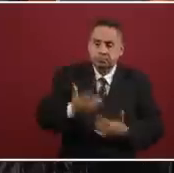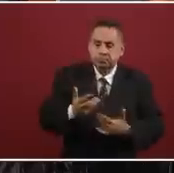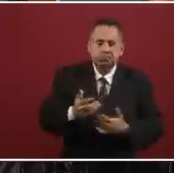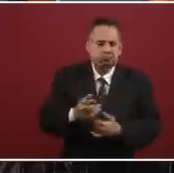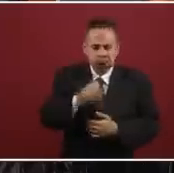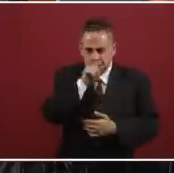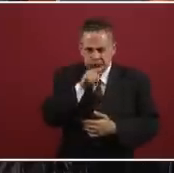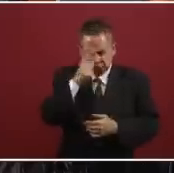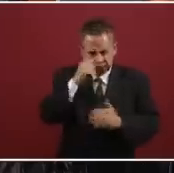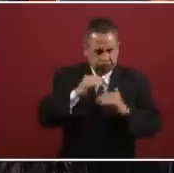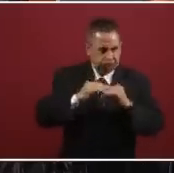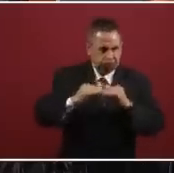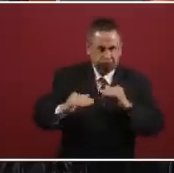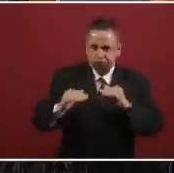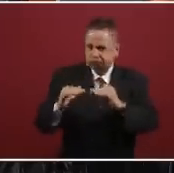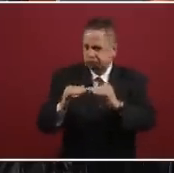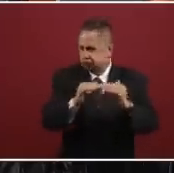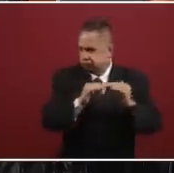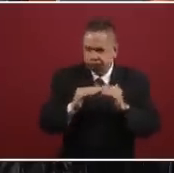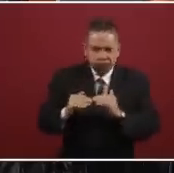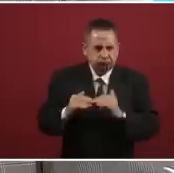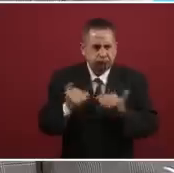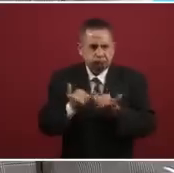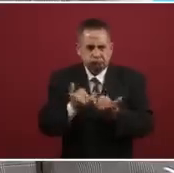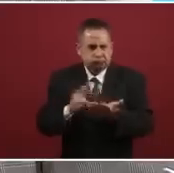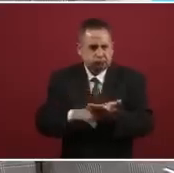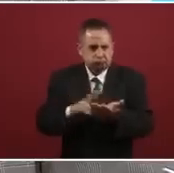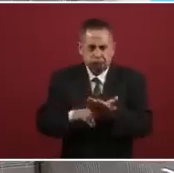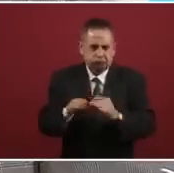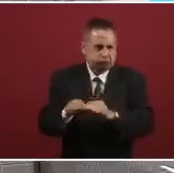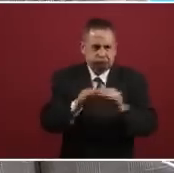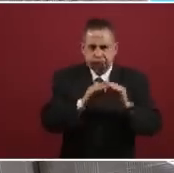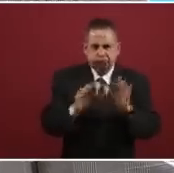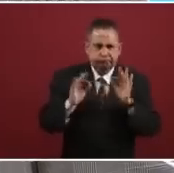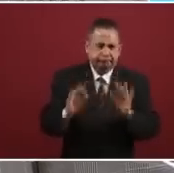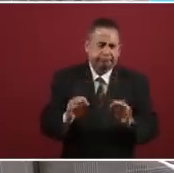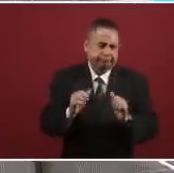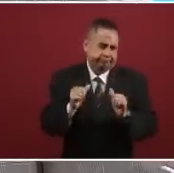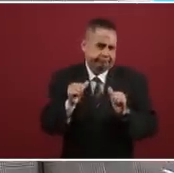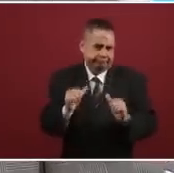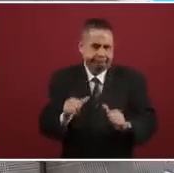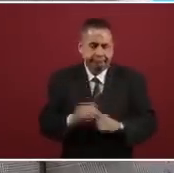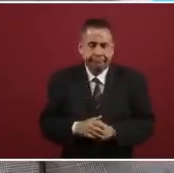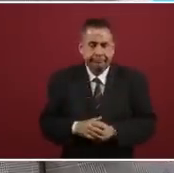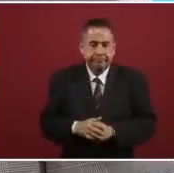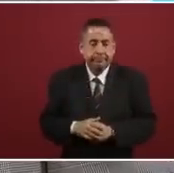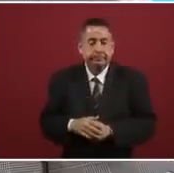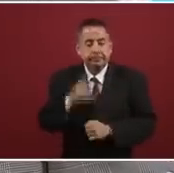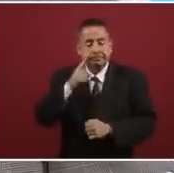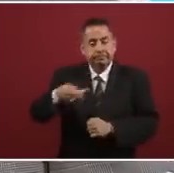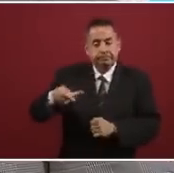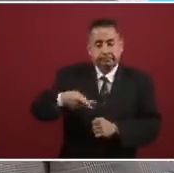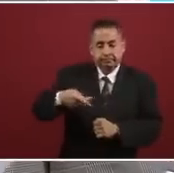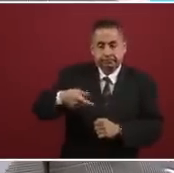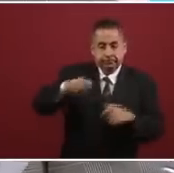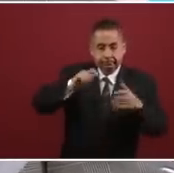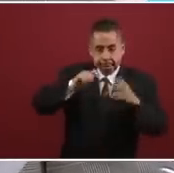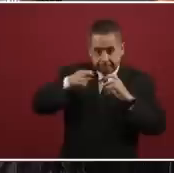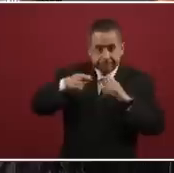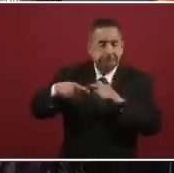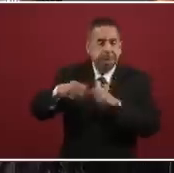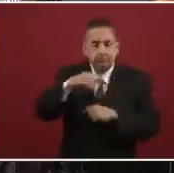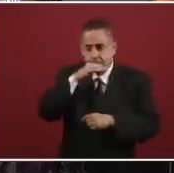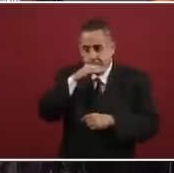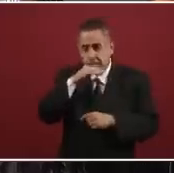pollo, lo cual garantiza la estabilidad de los precios en el mercado. La pierna de pollo bajó,